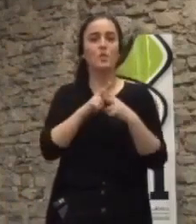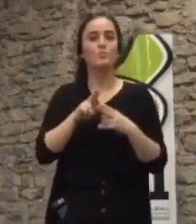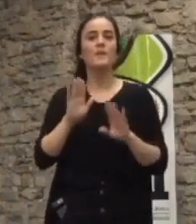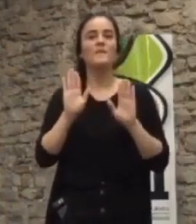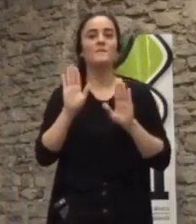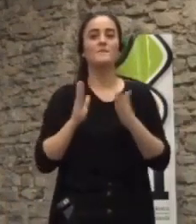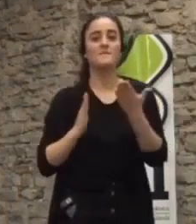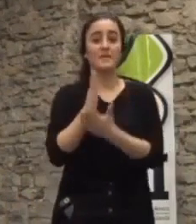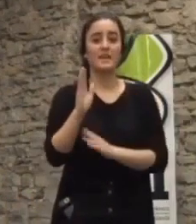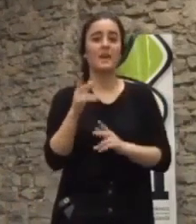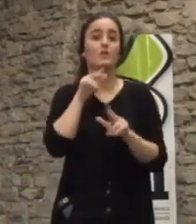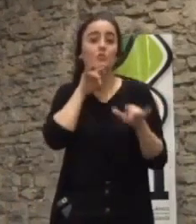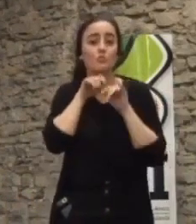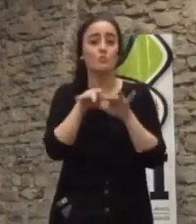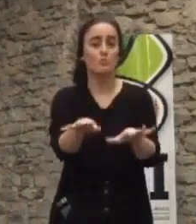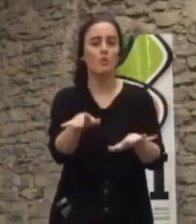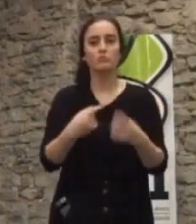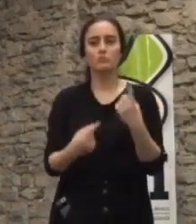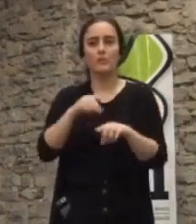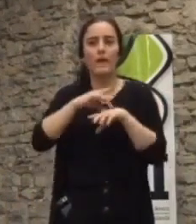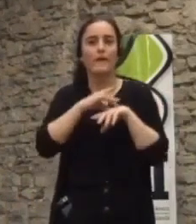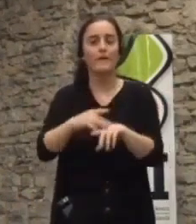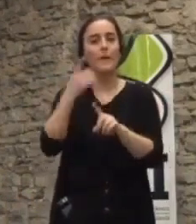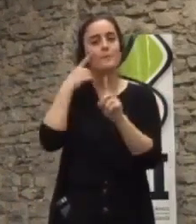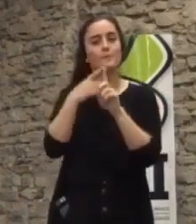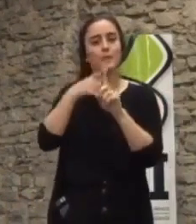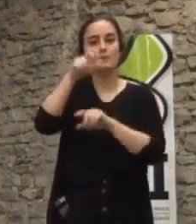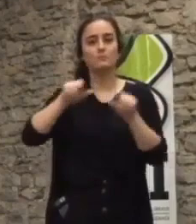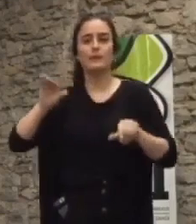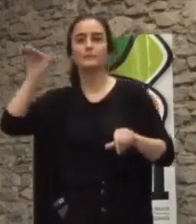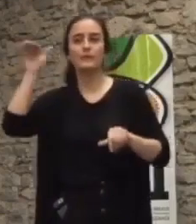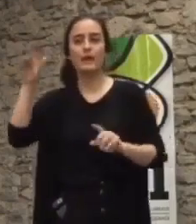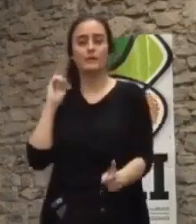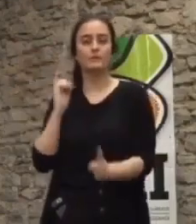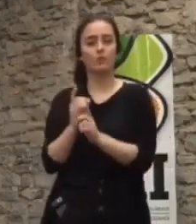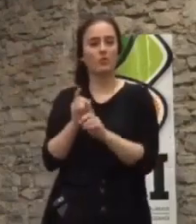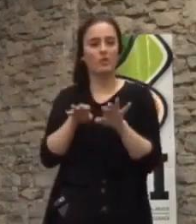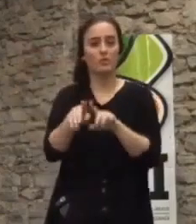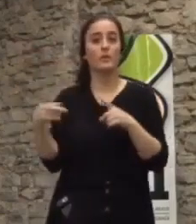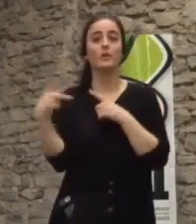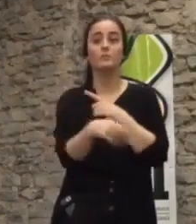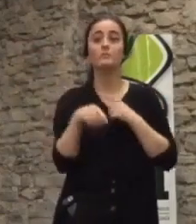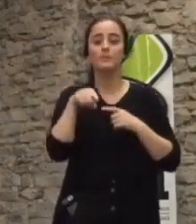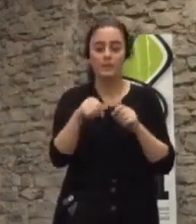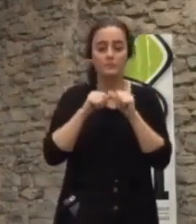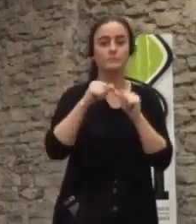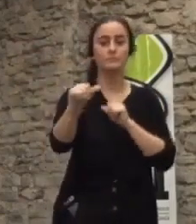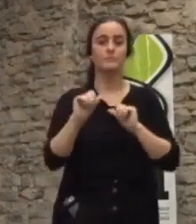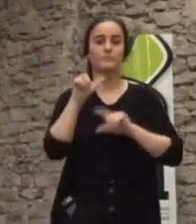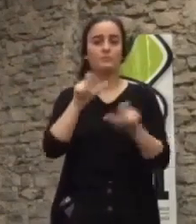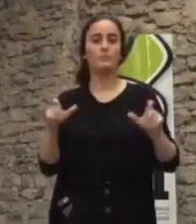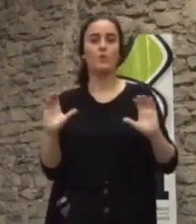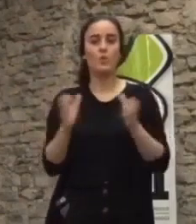guía contraargumentando rumores y estereotipos negativos hacia la población de origen extranjero. Bueno, pues desde ahí ha habido un grupo de personas